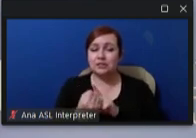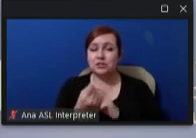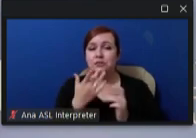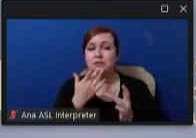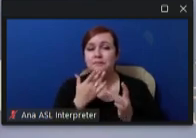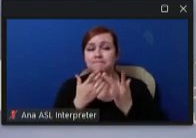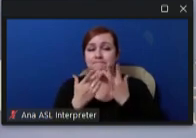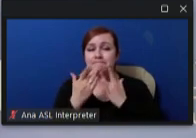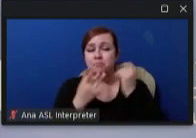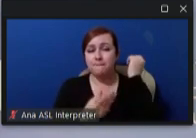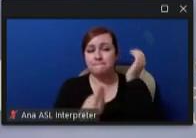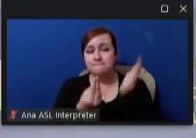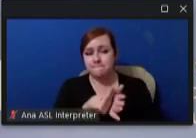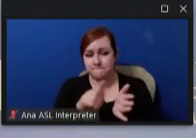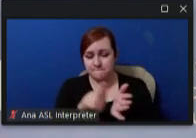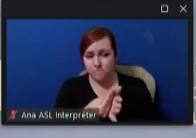exclusión,